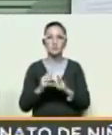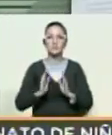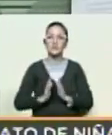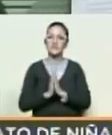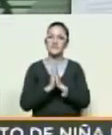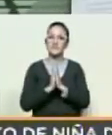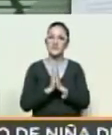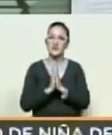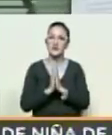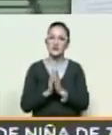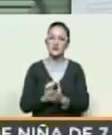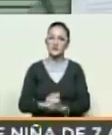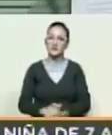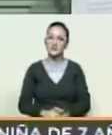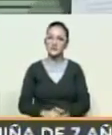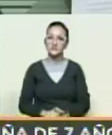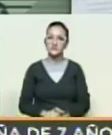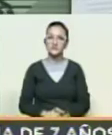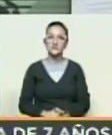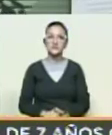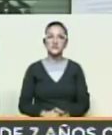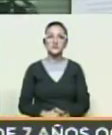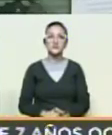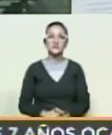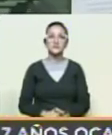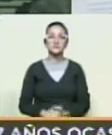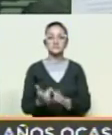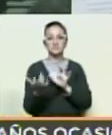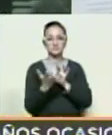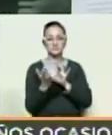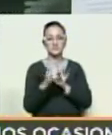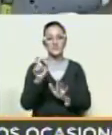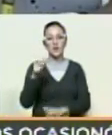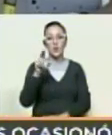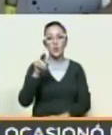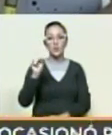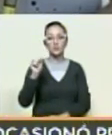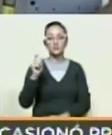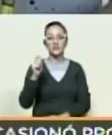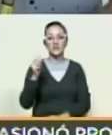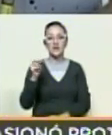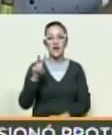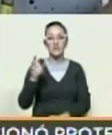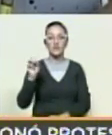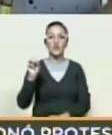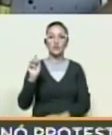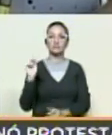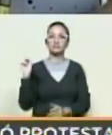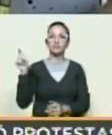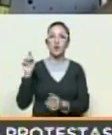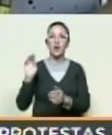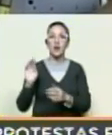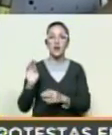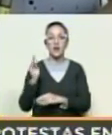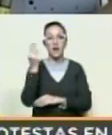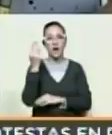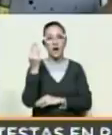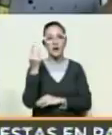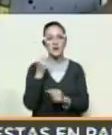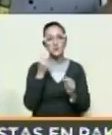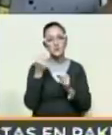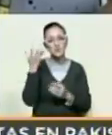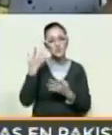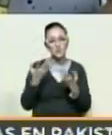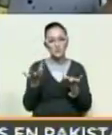como tú bien ya lo has acotado, Barry. Nosotros vamos a hacer un contacto con nuestro compañero Gustavo Bracho. Él se ha ido hasta el estado Lara para darnos todos los detalles de